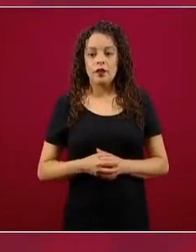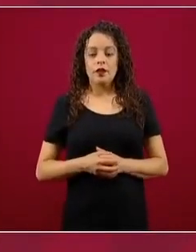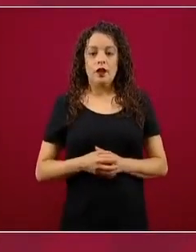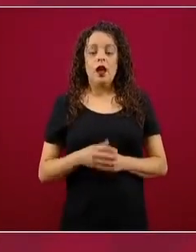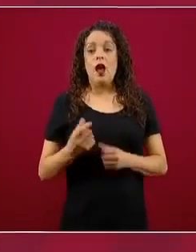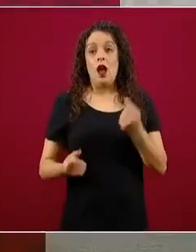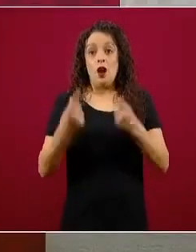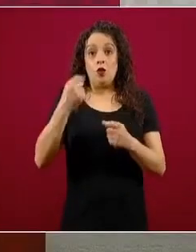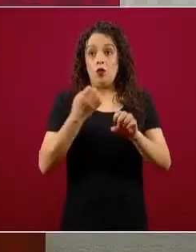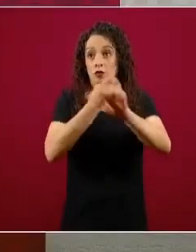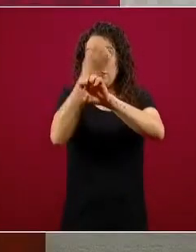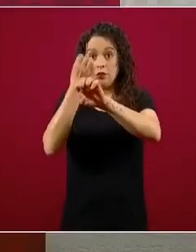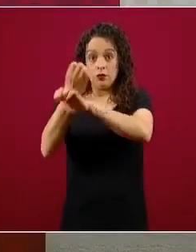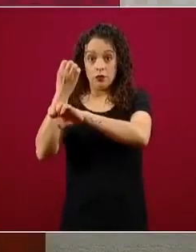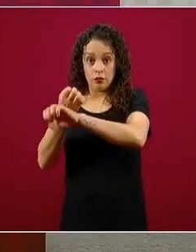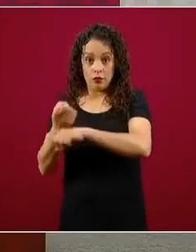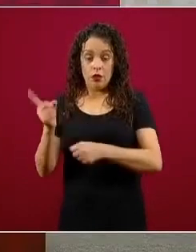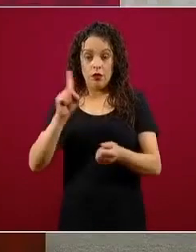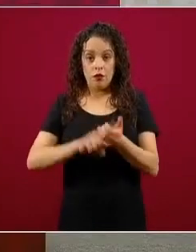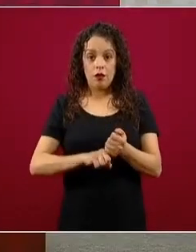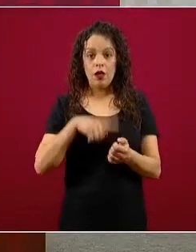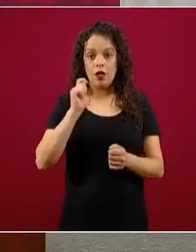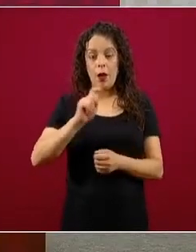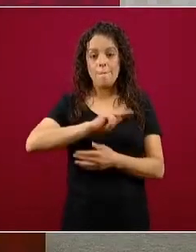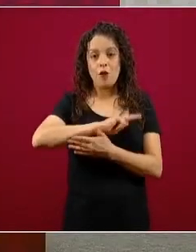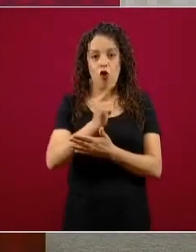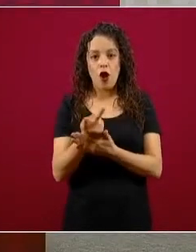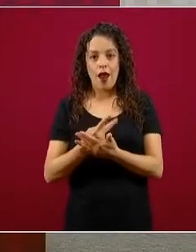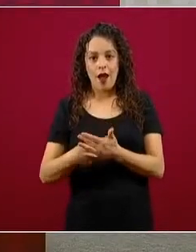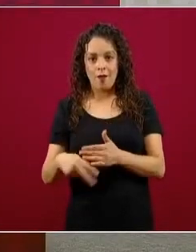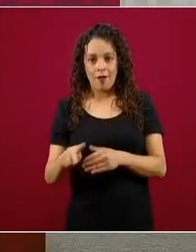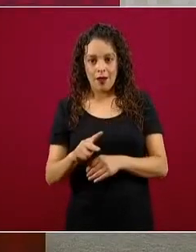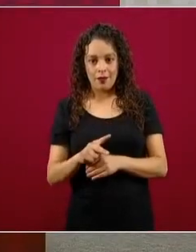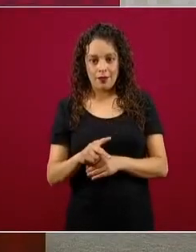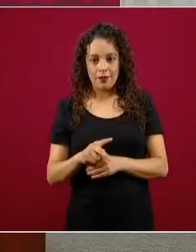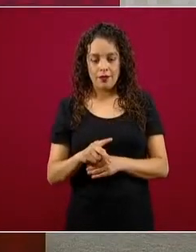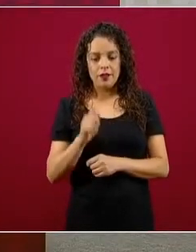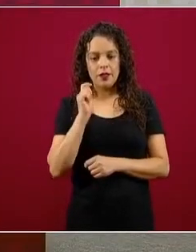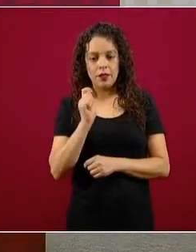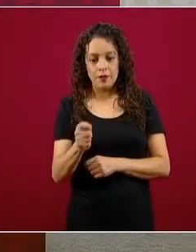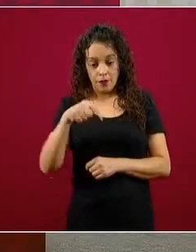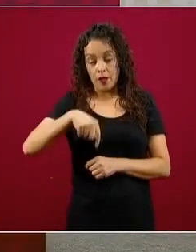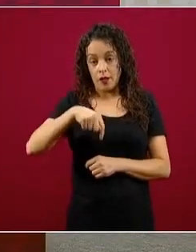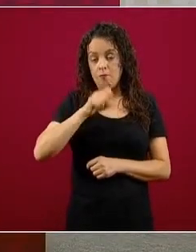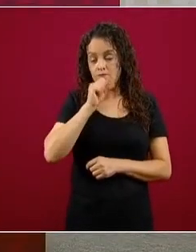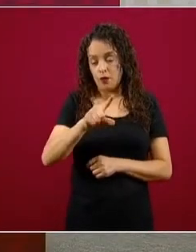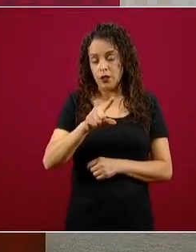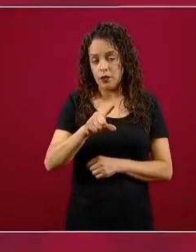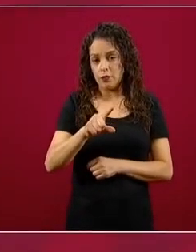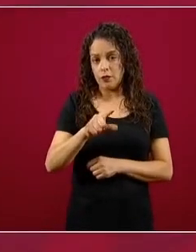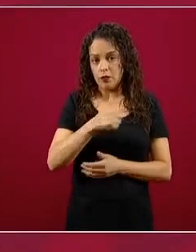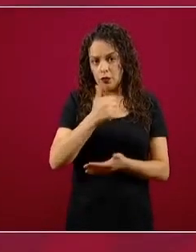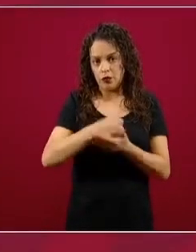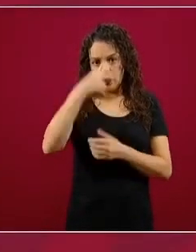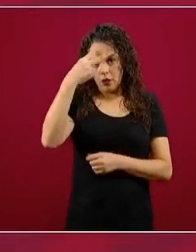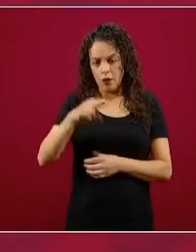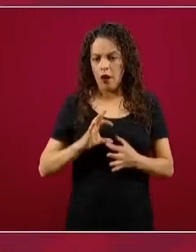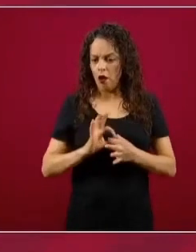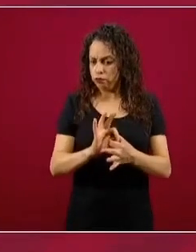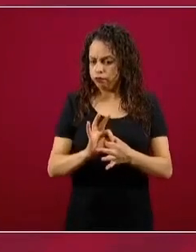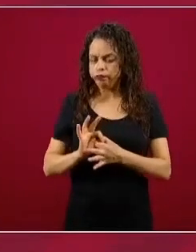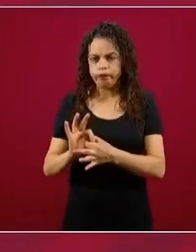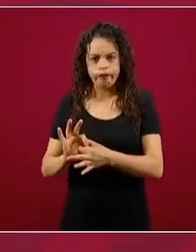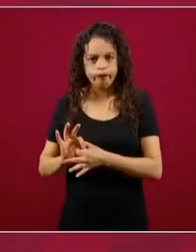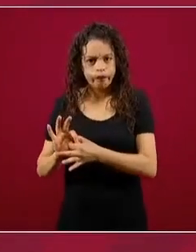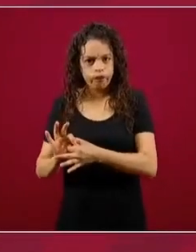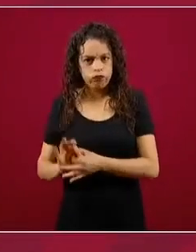estados, destacadamente la Ciudad de México, con quien estamos teniendo una cercanía muy